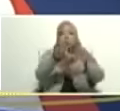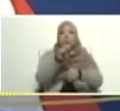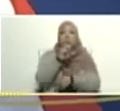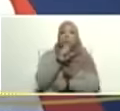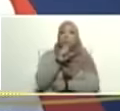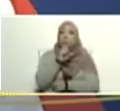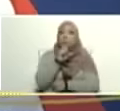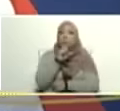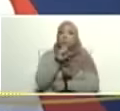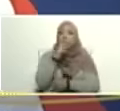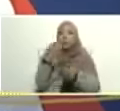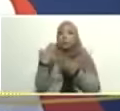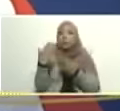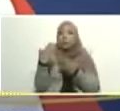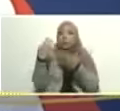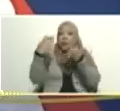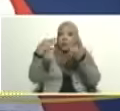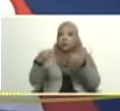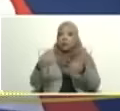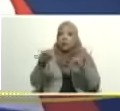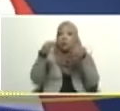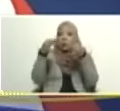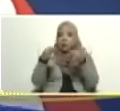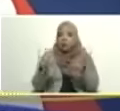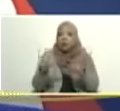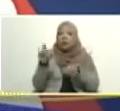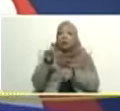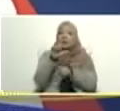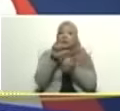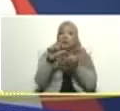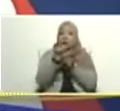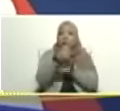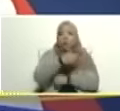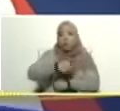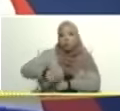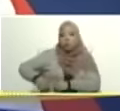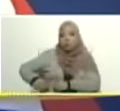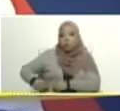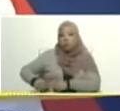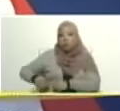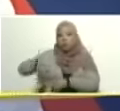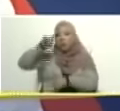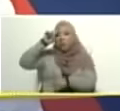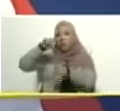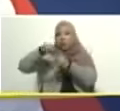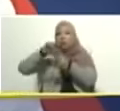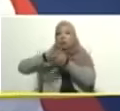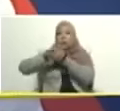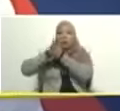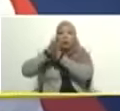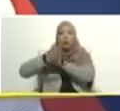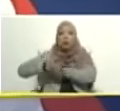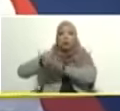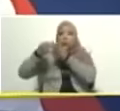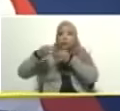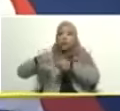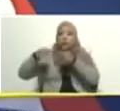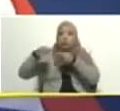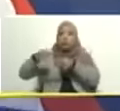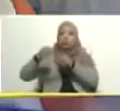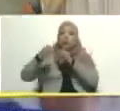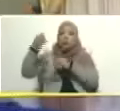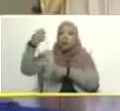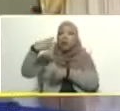con la emergencia climática, lo que llama el presidente Petro esta apocalipsis climática que se